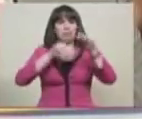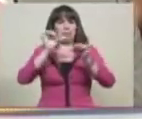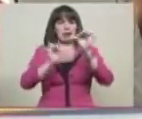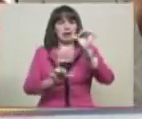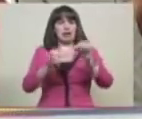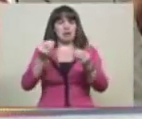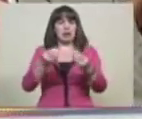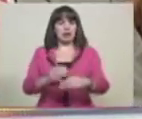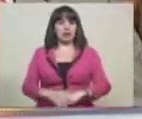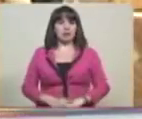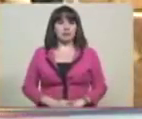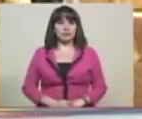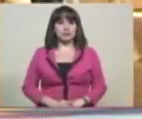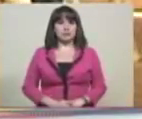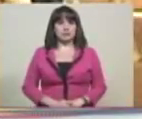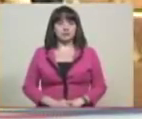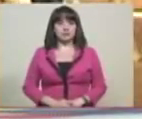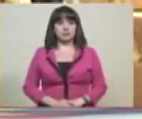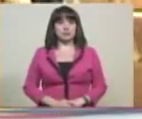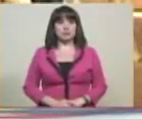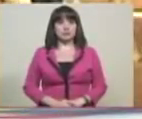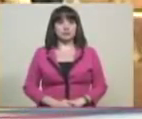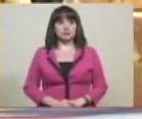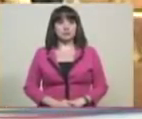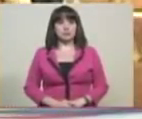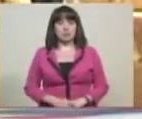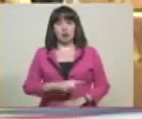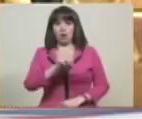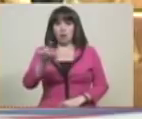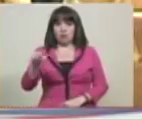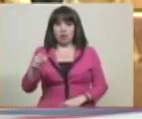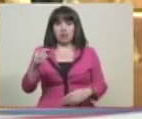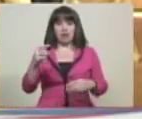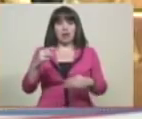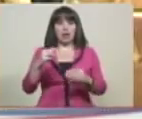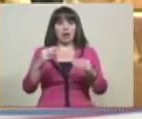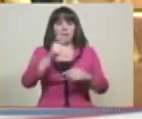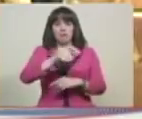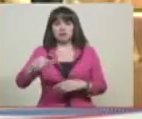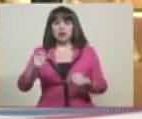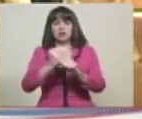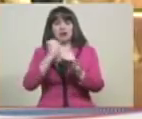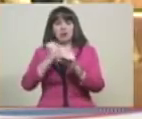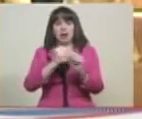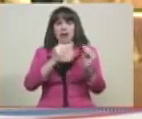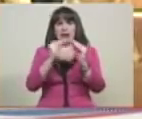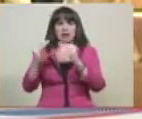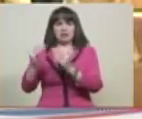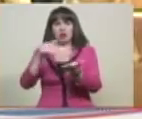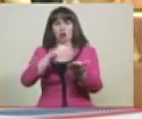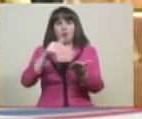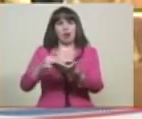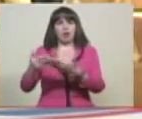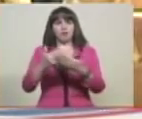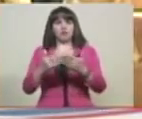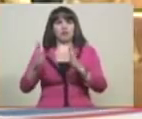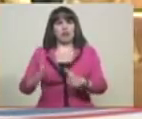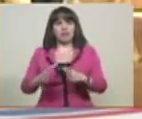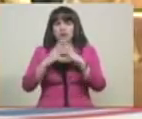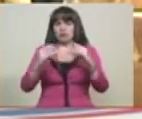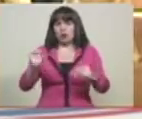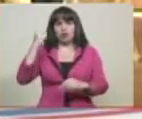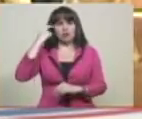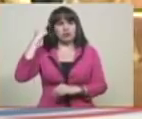Los trabajadores que me escuchan, las trabajadoras, las amas de casa, los estudiantes, los obreros, los profesionales, la clase media,